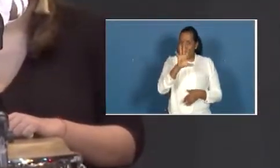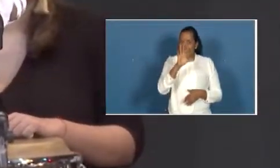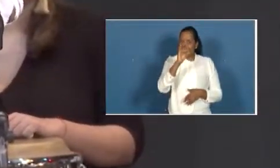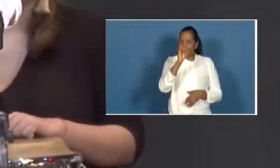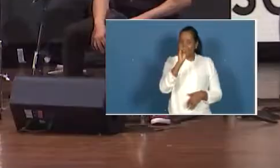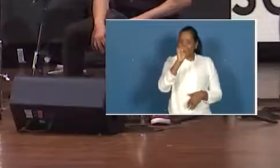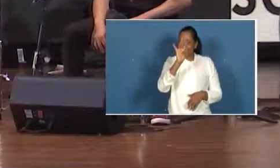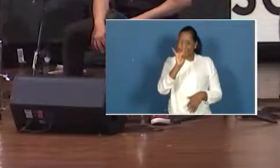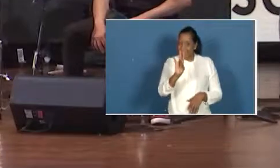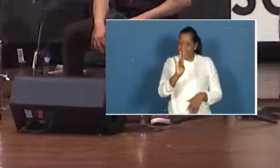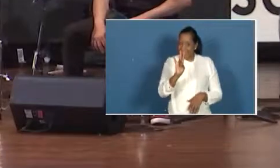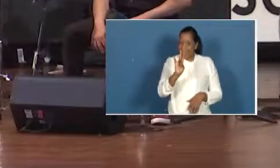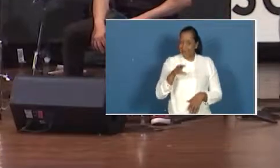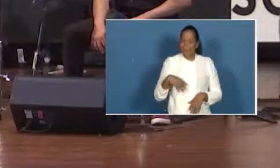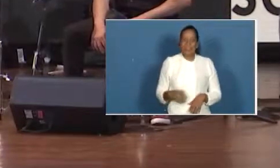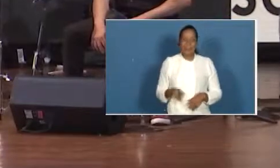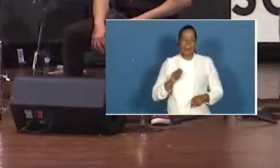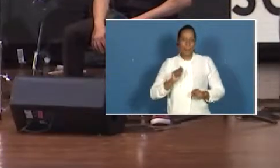507.